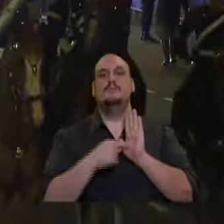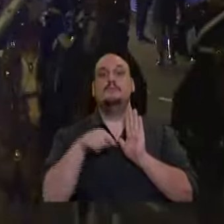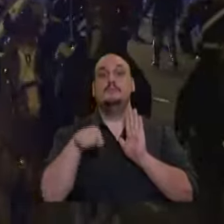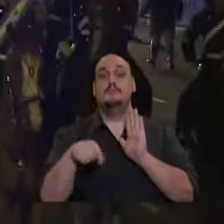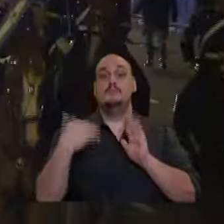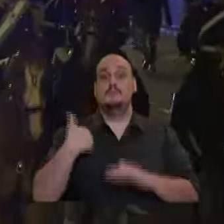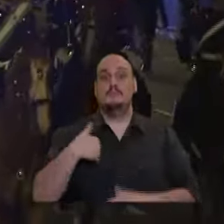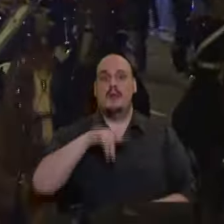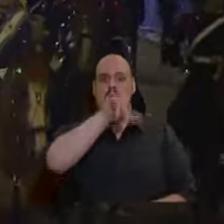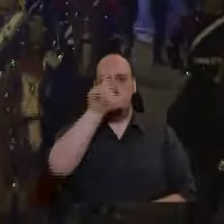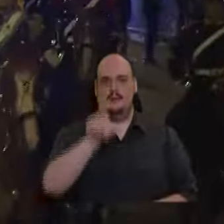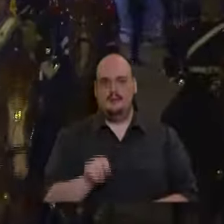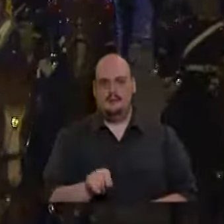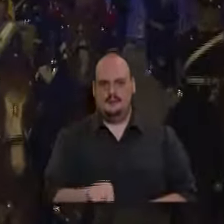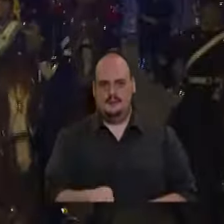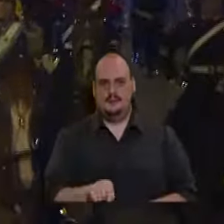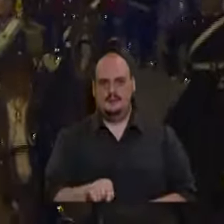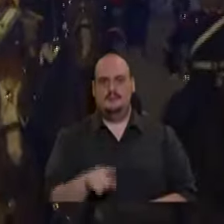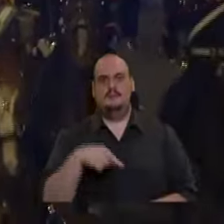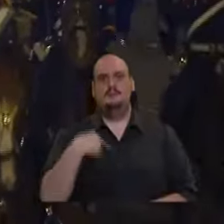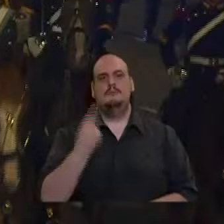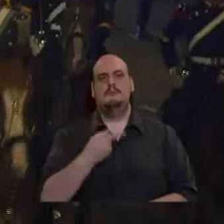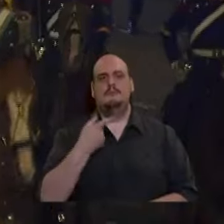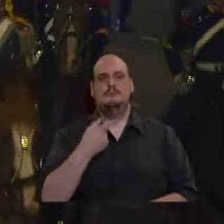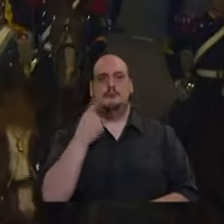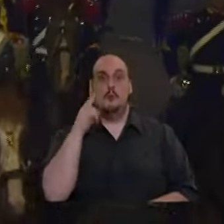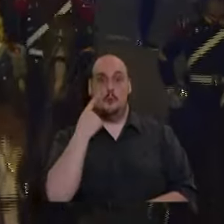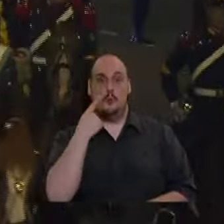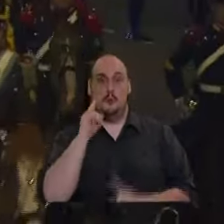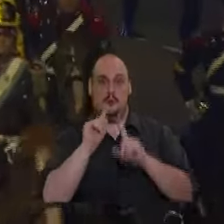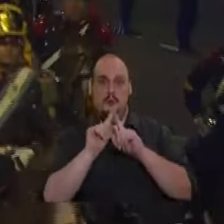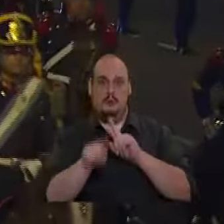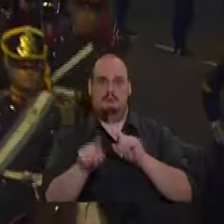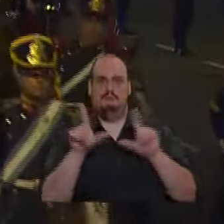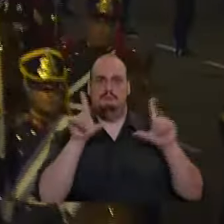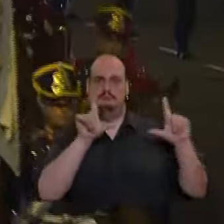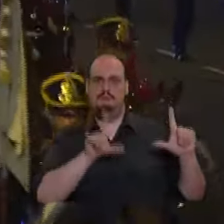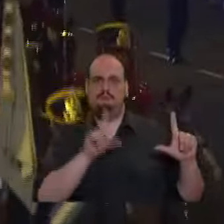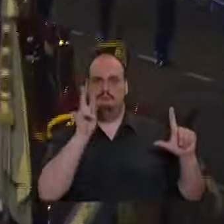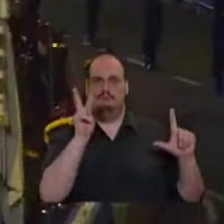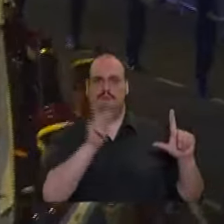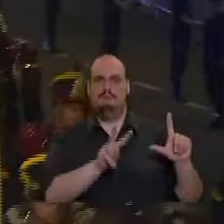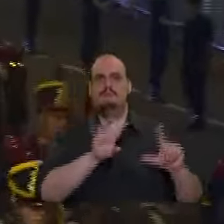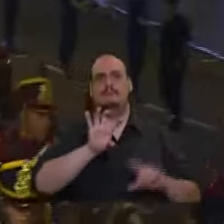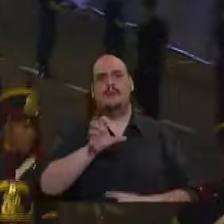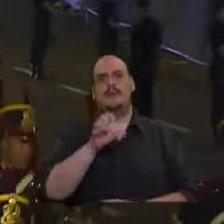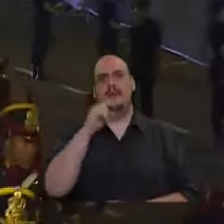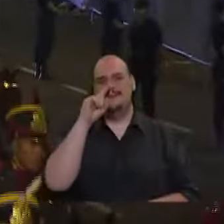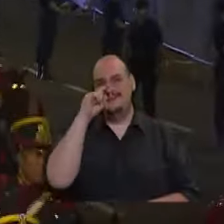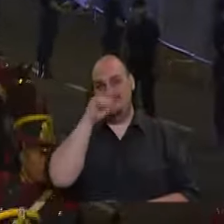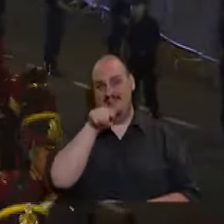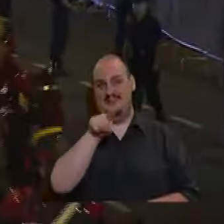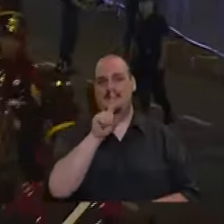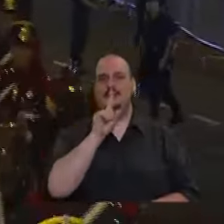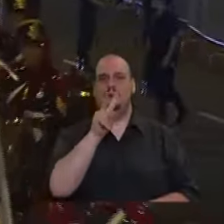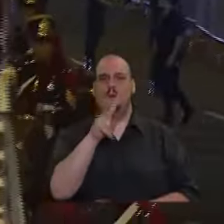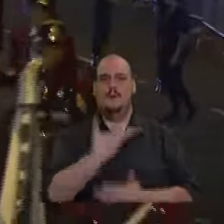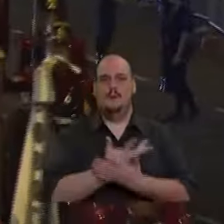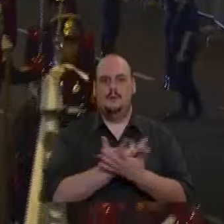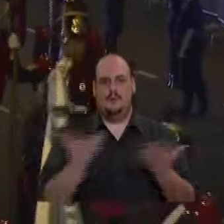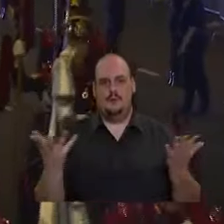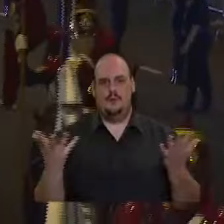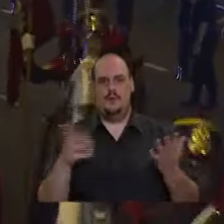nuestro territorio nacional, estamos compartiendo en vivo estas imágenes a través de Canal 7, la televisión pública.